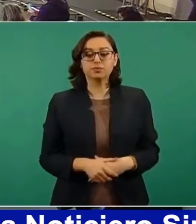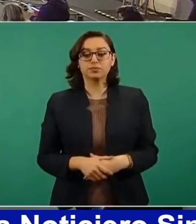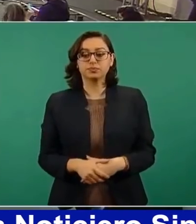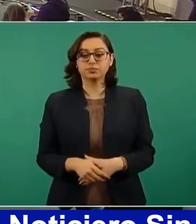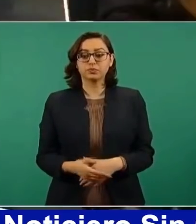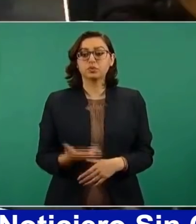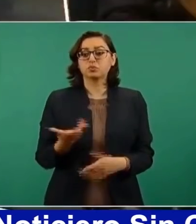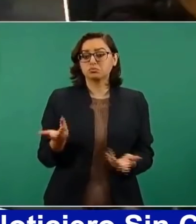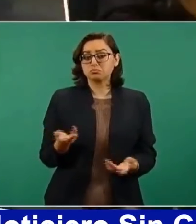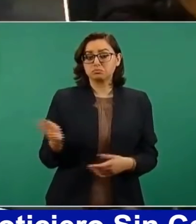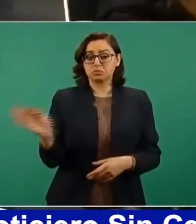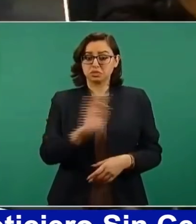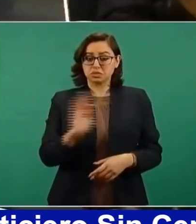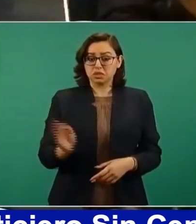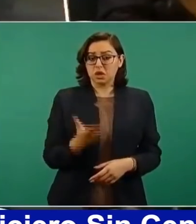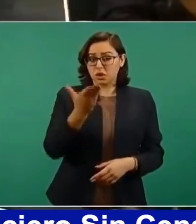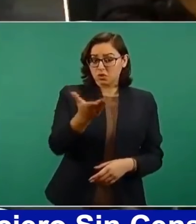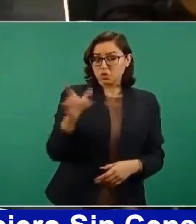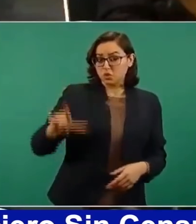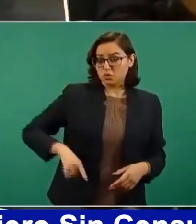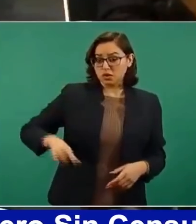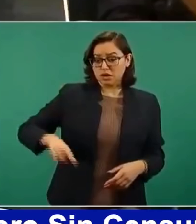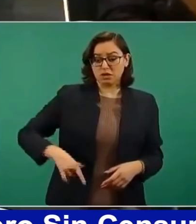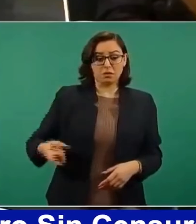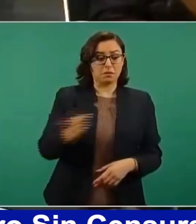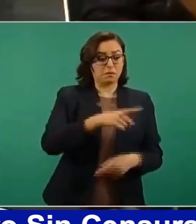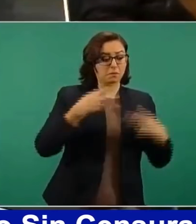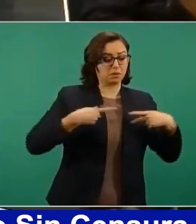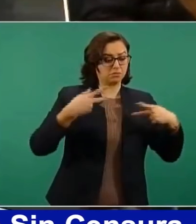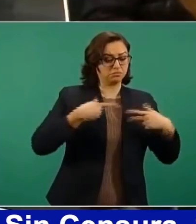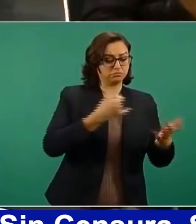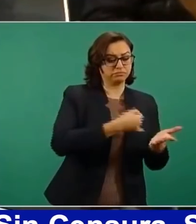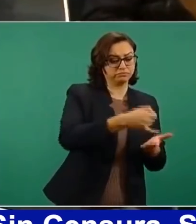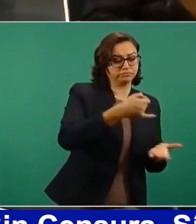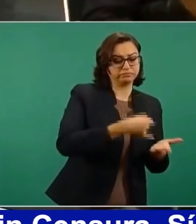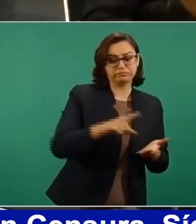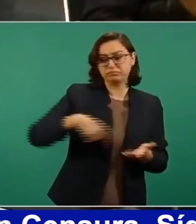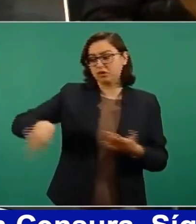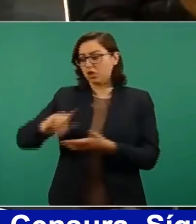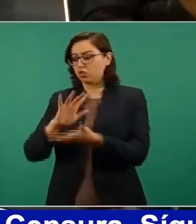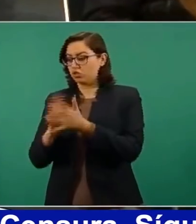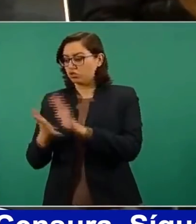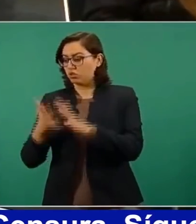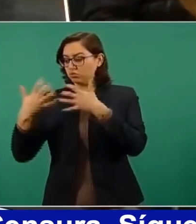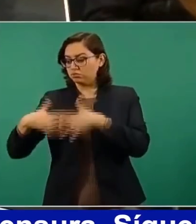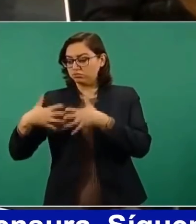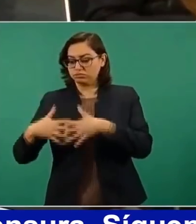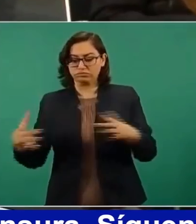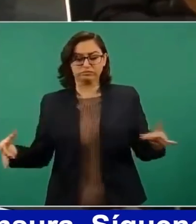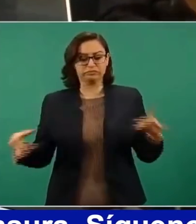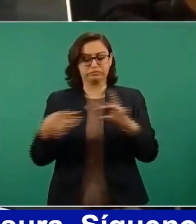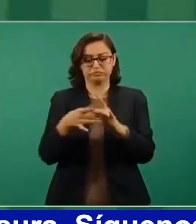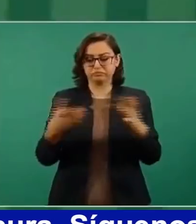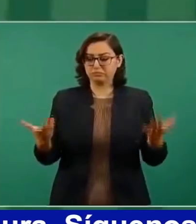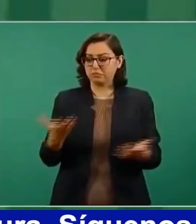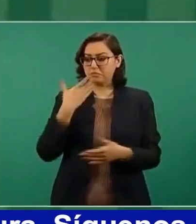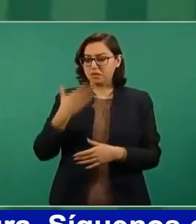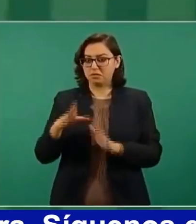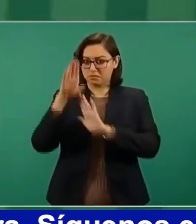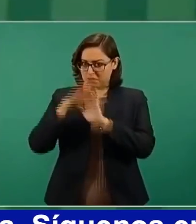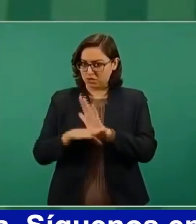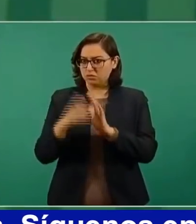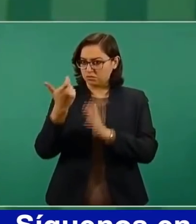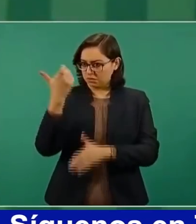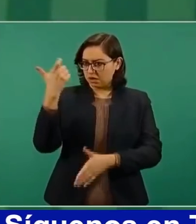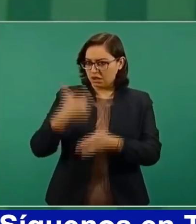de enlace entre los productores y los tortilleros. Lo estamos haciendo. Para que sí, eso sí está contemplado. Sí, estamos haciendo.